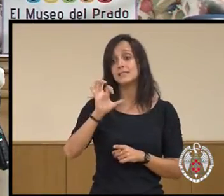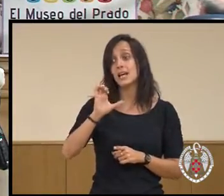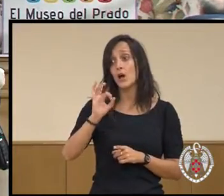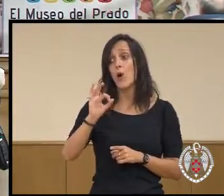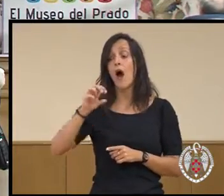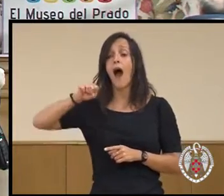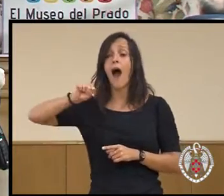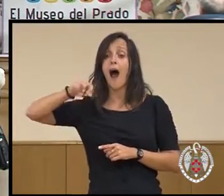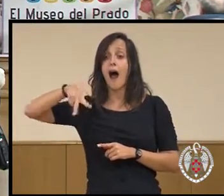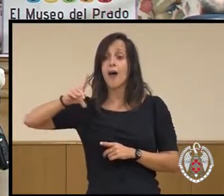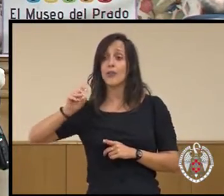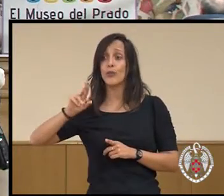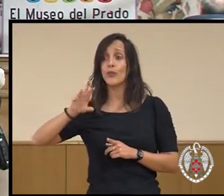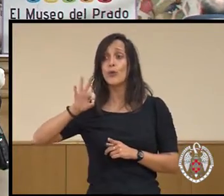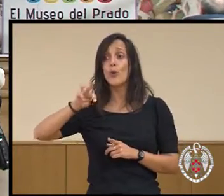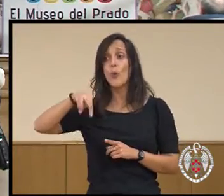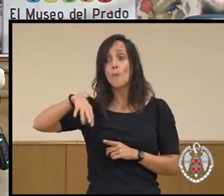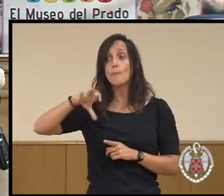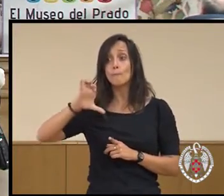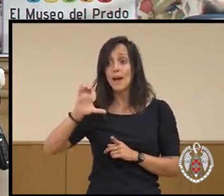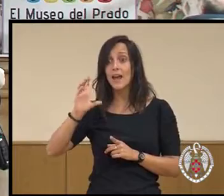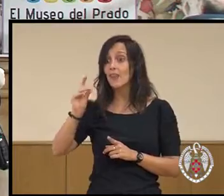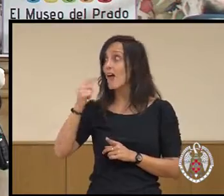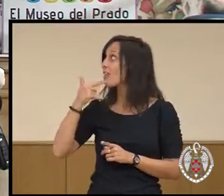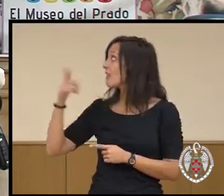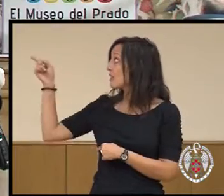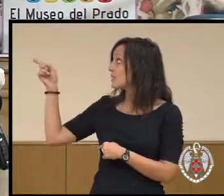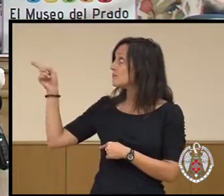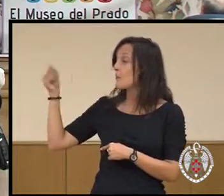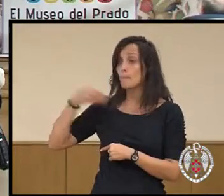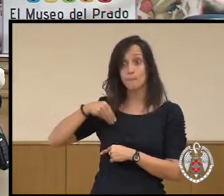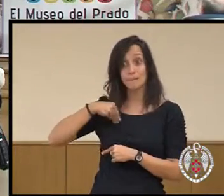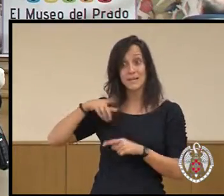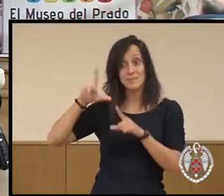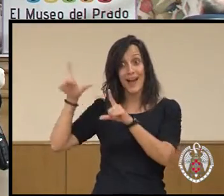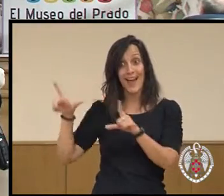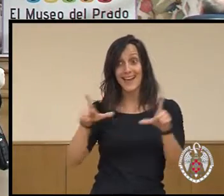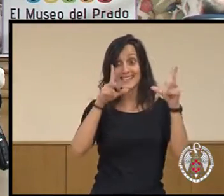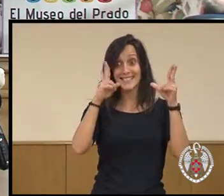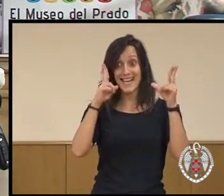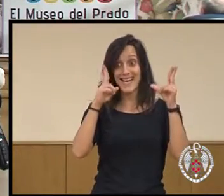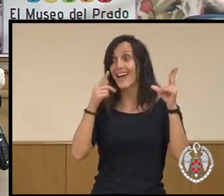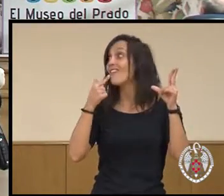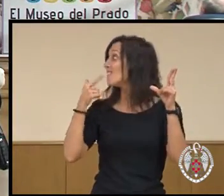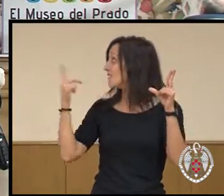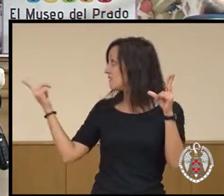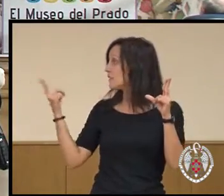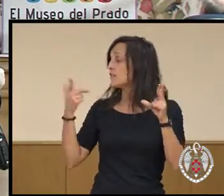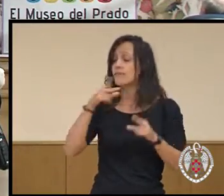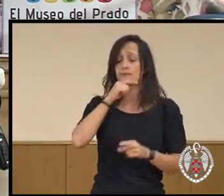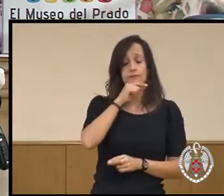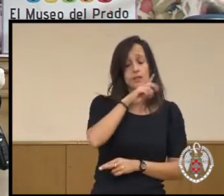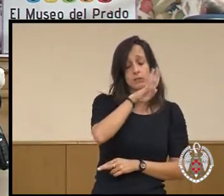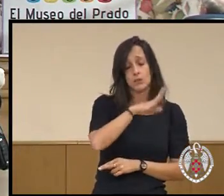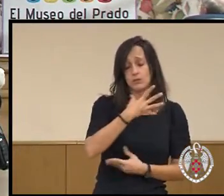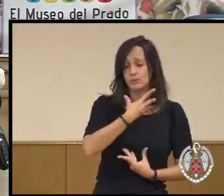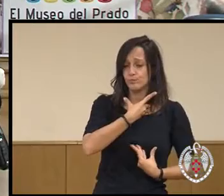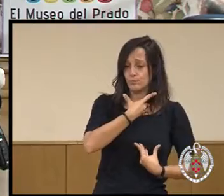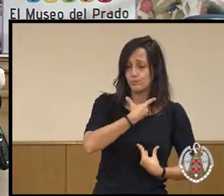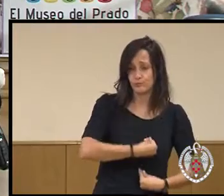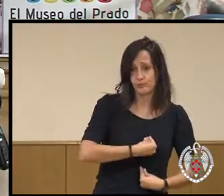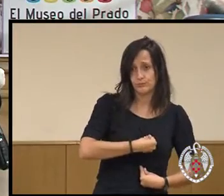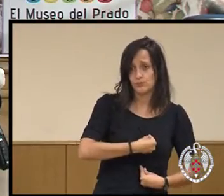representar precisamente esta escena en la que Perseo, simbólicamente Felipe IV, está afligido por lo que tiene que hacer,